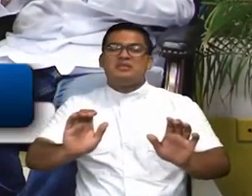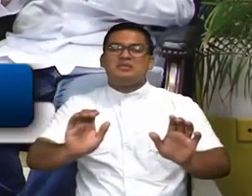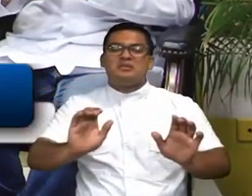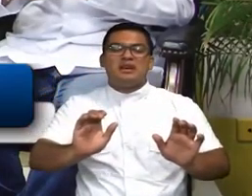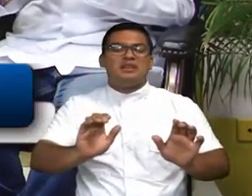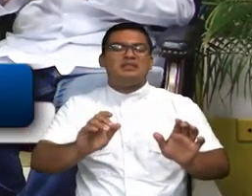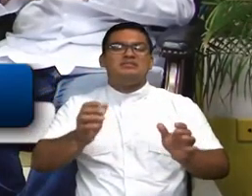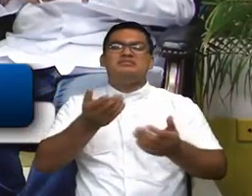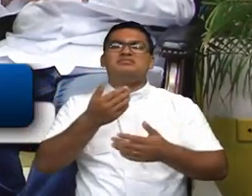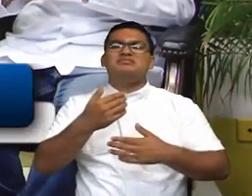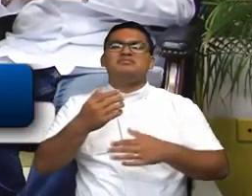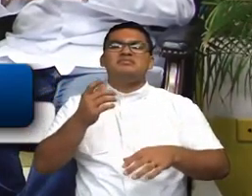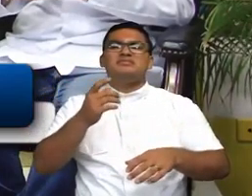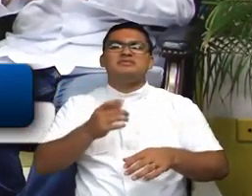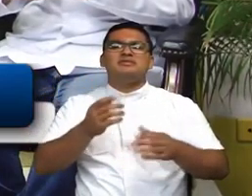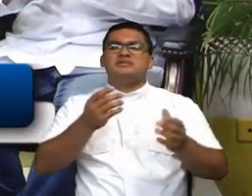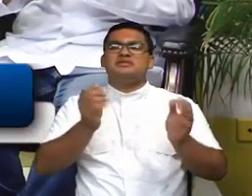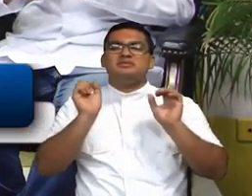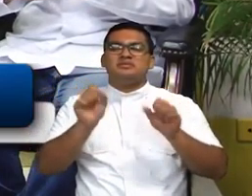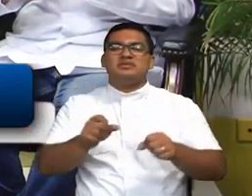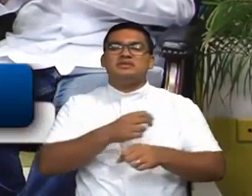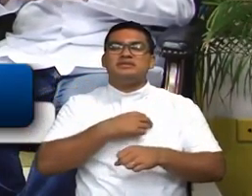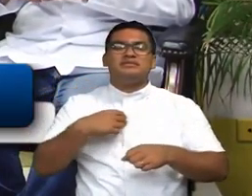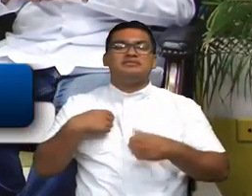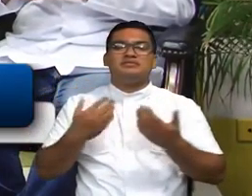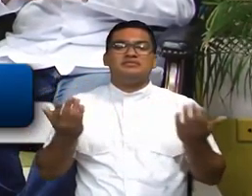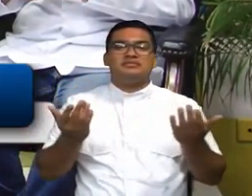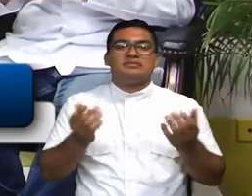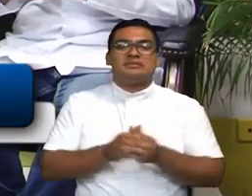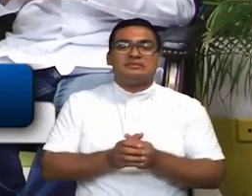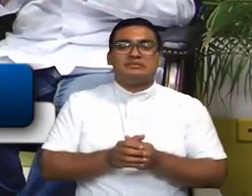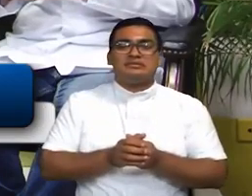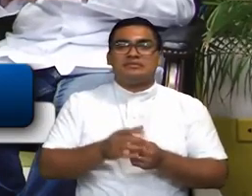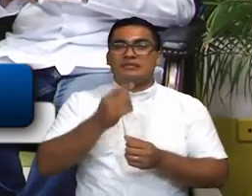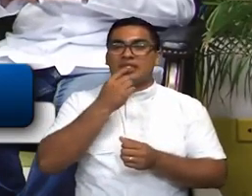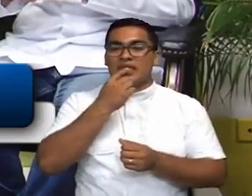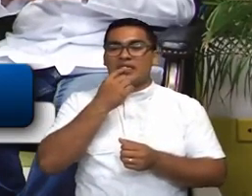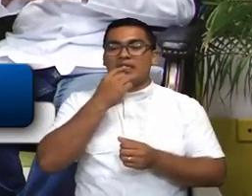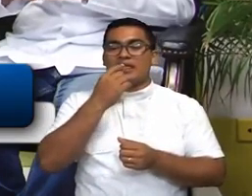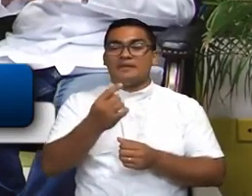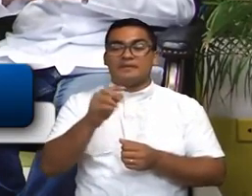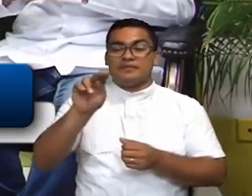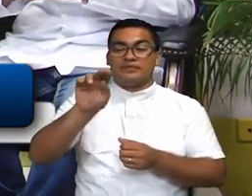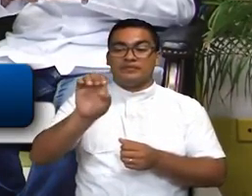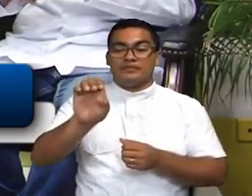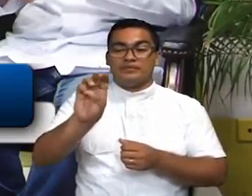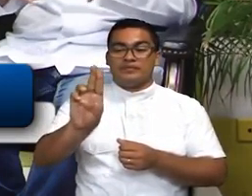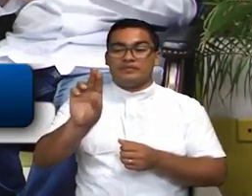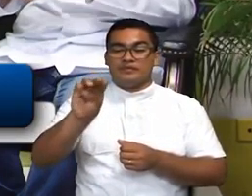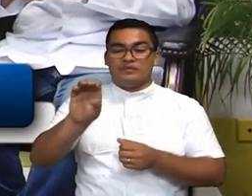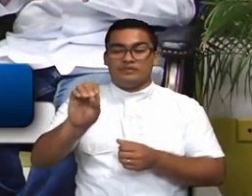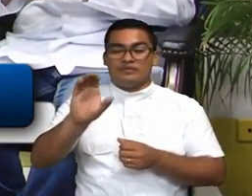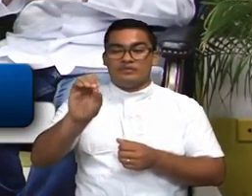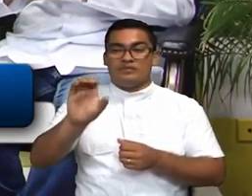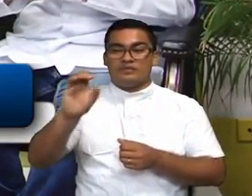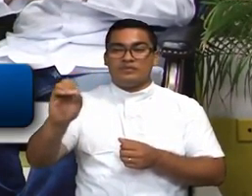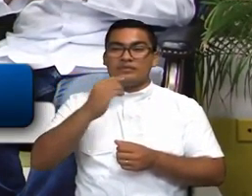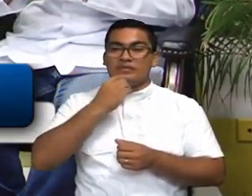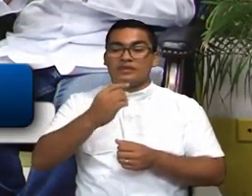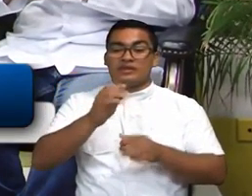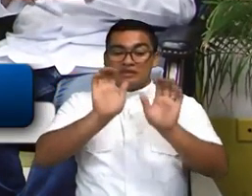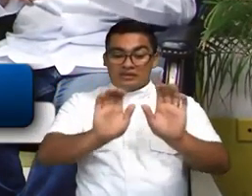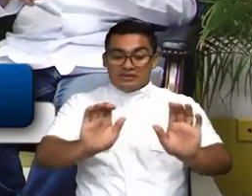que aplicar esta vacuna? Igual la influenza, ¿cada cuánto? Okay. La vacuna del neumococo ahorita se le aplica, así como usted dijo, a los